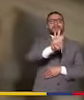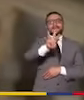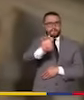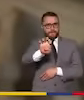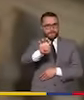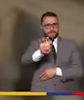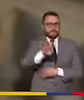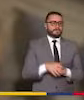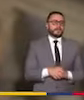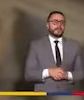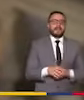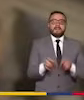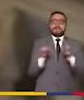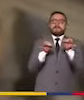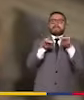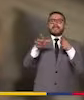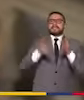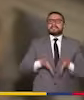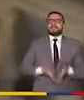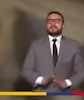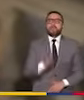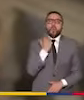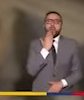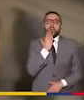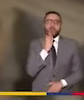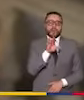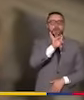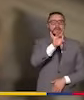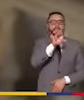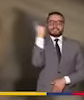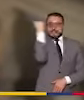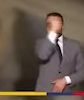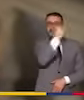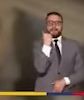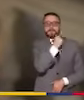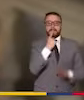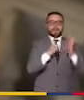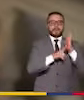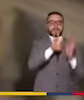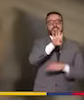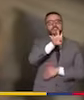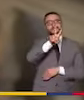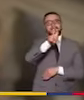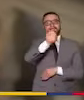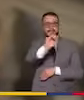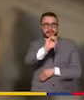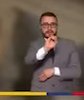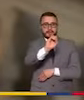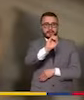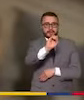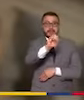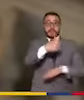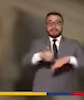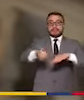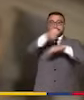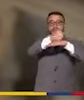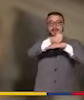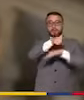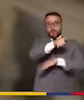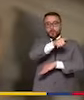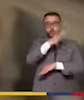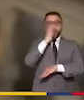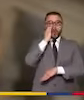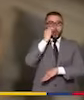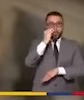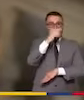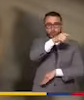02-49-97-439. Fecha de nacimiento: 15 de septiembre de 1970. Director.